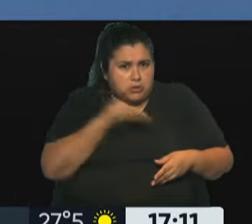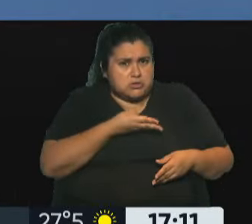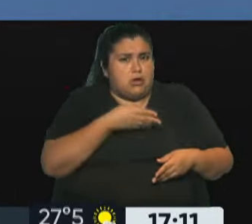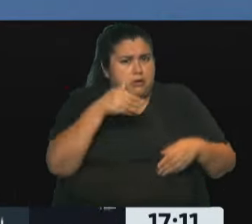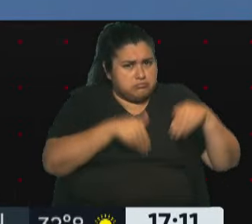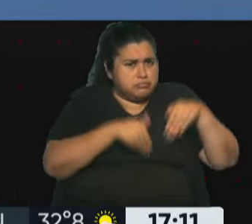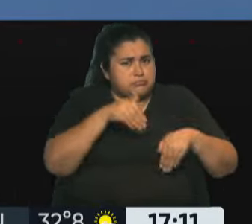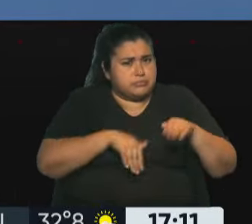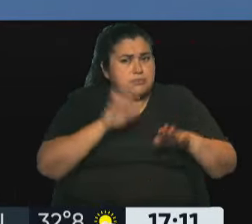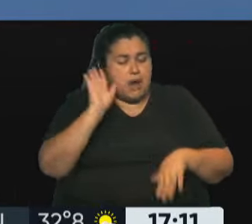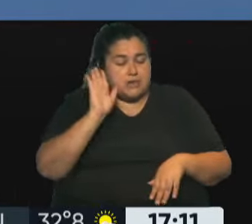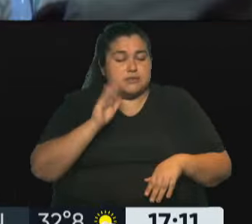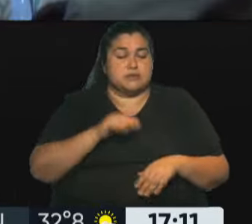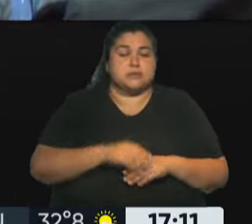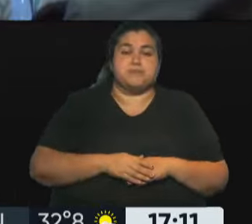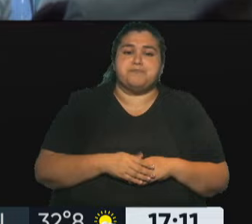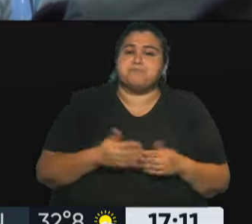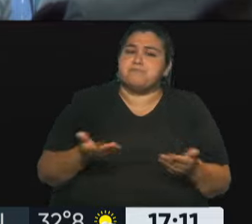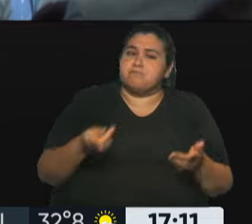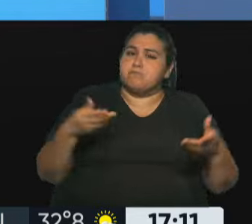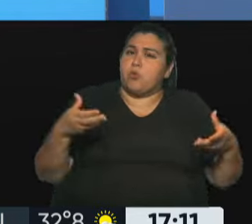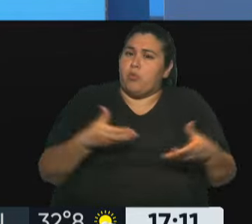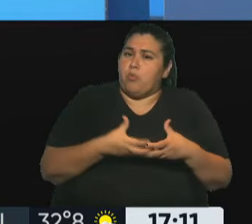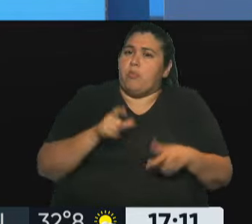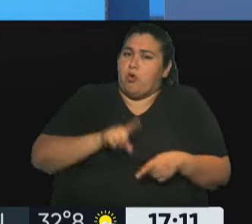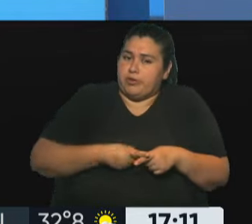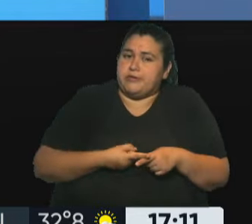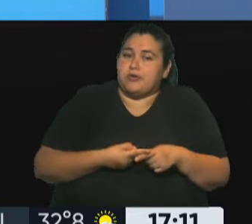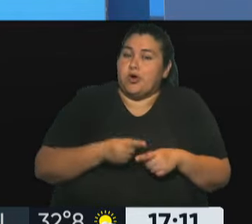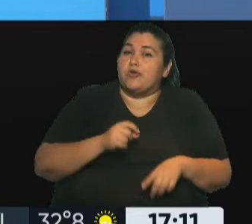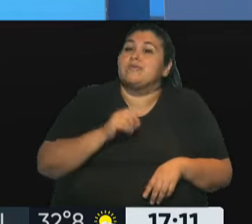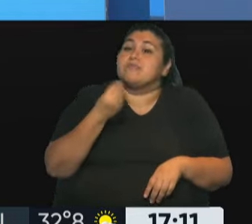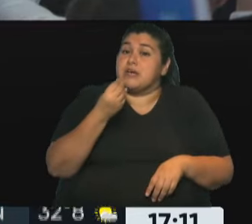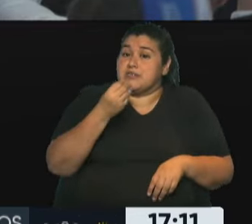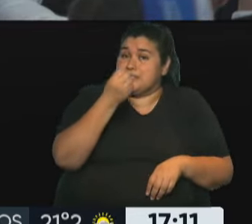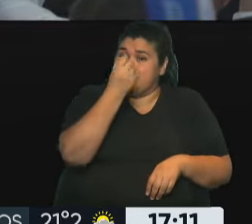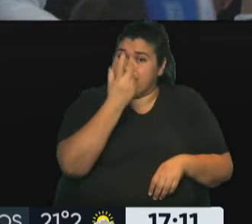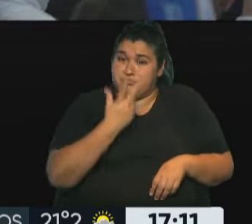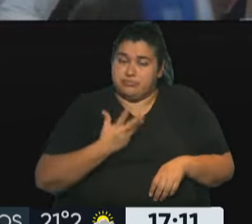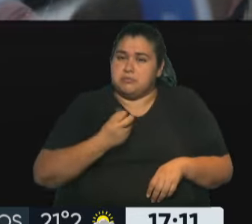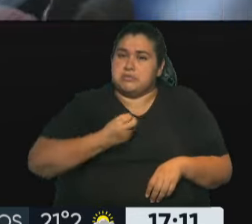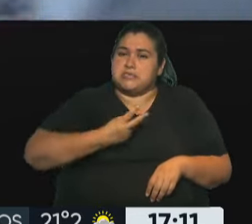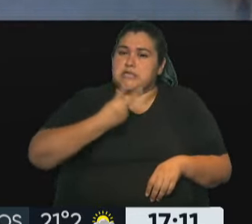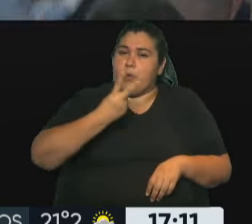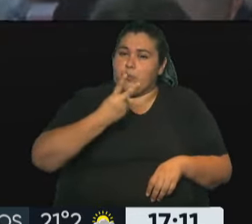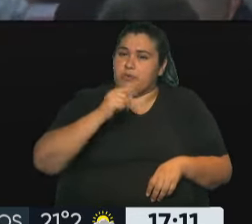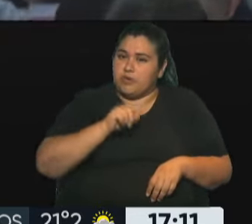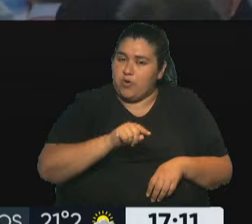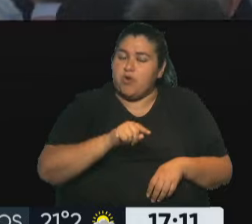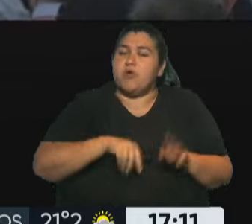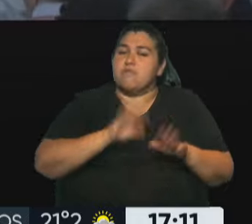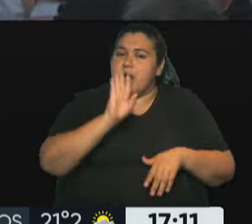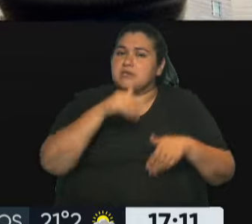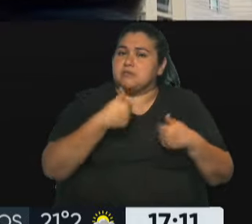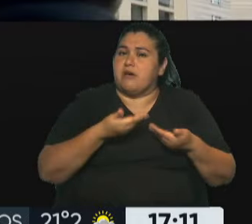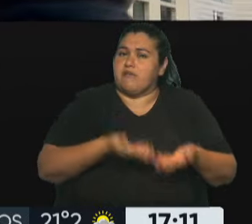año en toda Europa. Es decir, hablamos de un partido que es la segunda fuerza política en intención de voto en Alemania, por